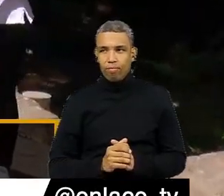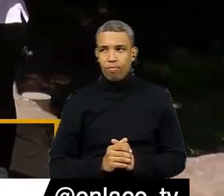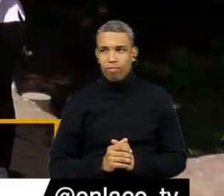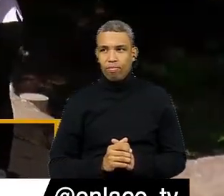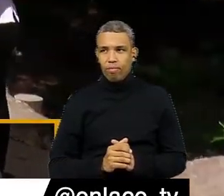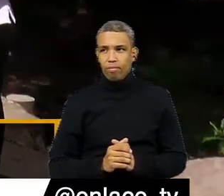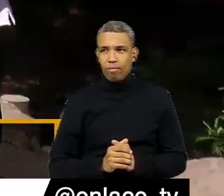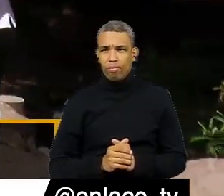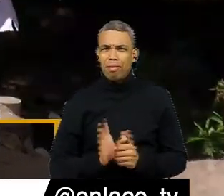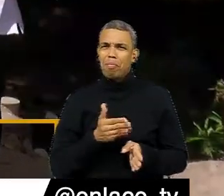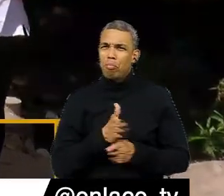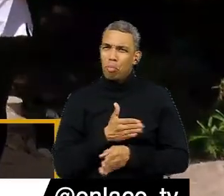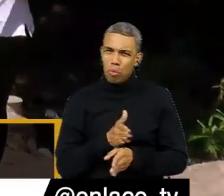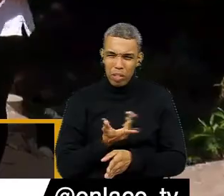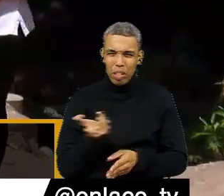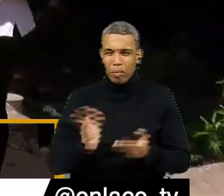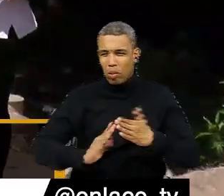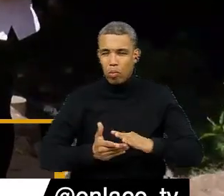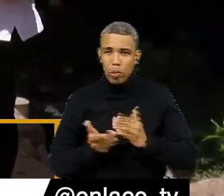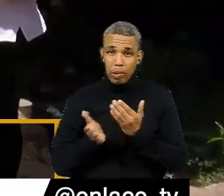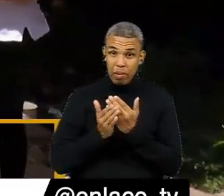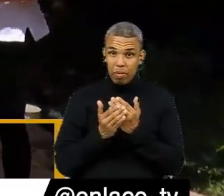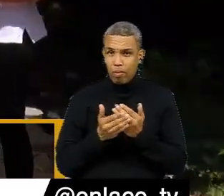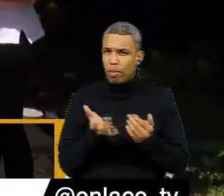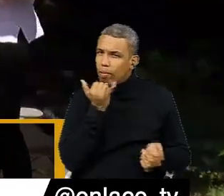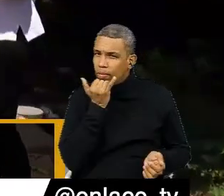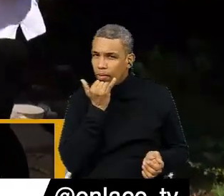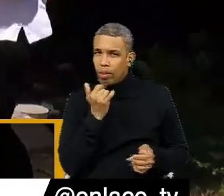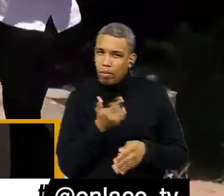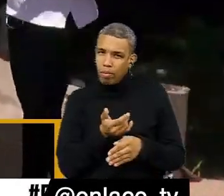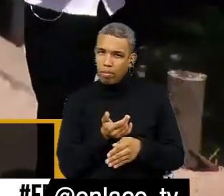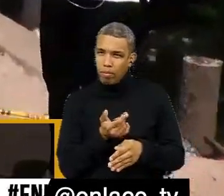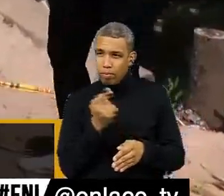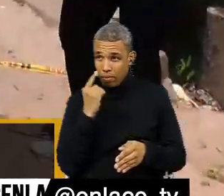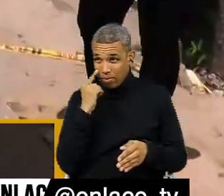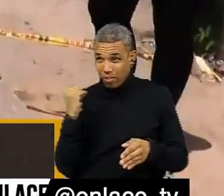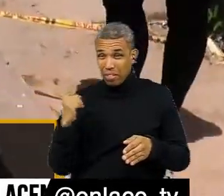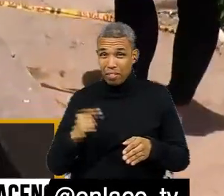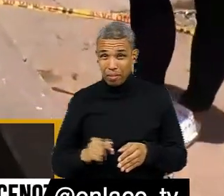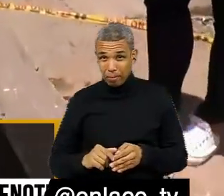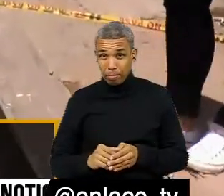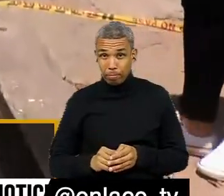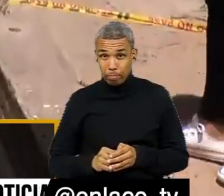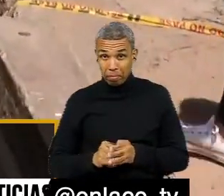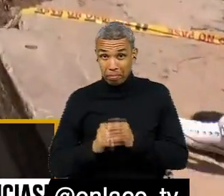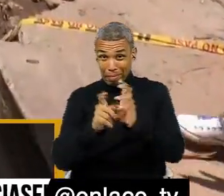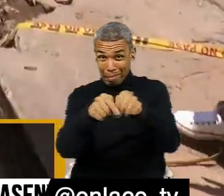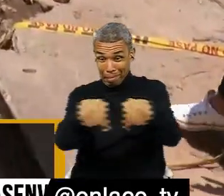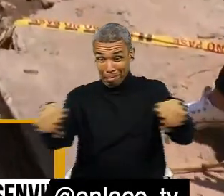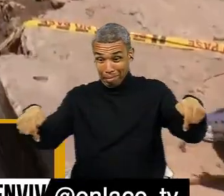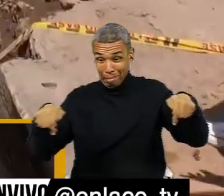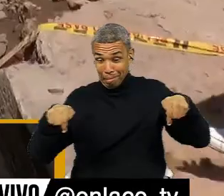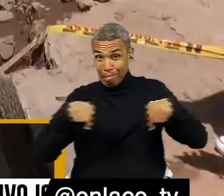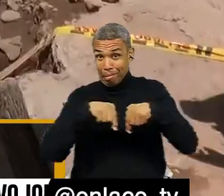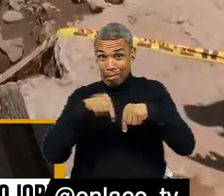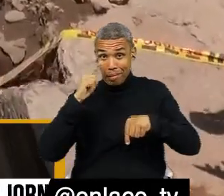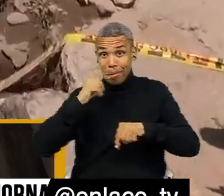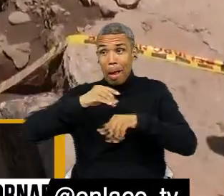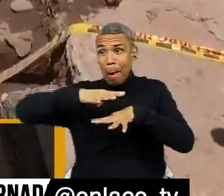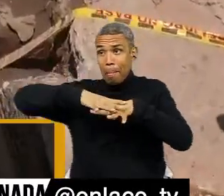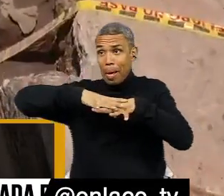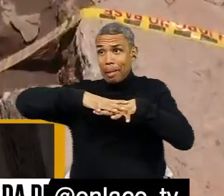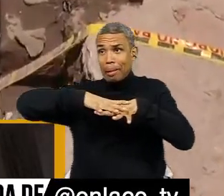las cosas y las solicitudes. Pues se trata precisamente, como usted lo decía, de esta tapa de alcantarilla que, pues, si le podemos llamar tapa, pero es un hueco